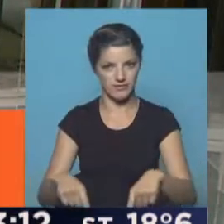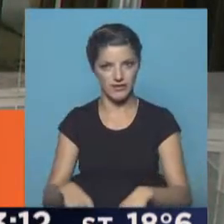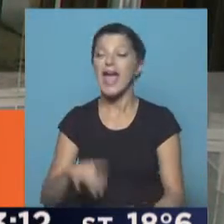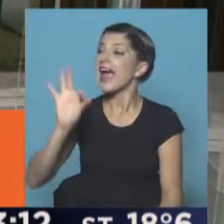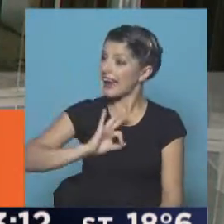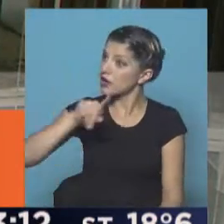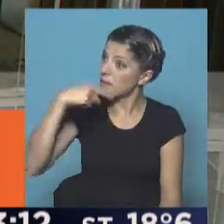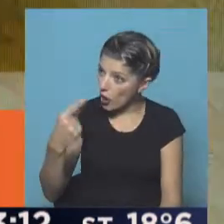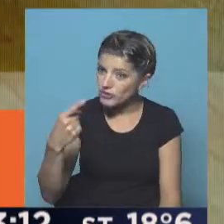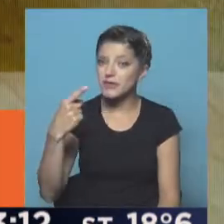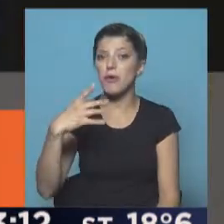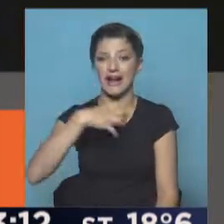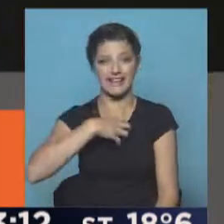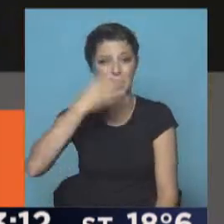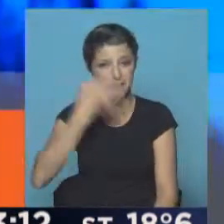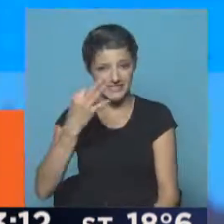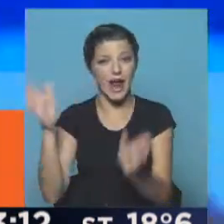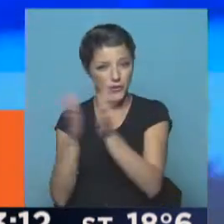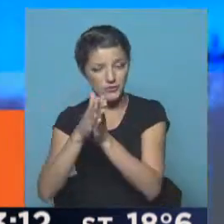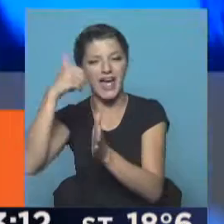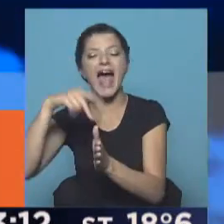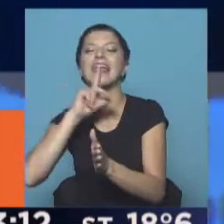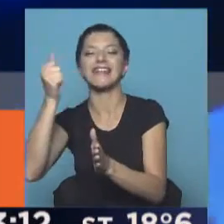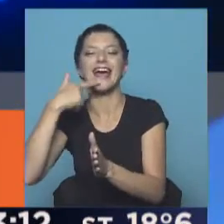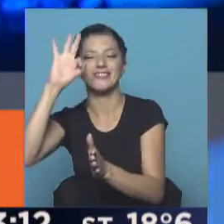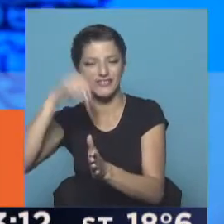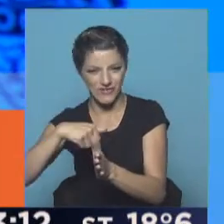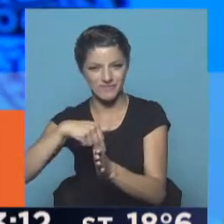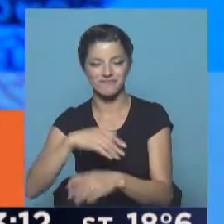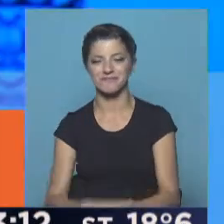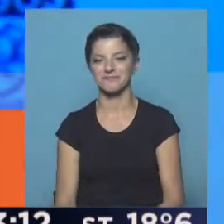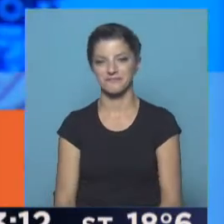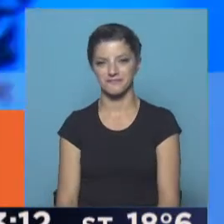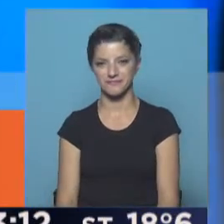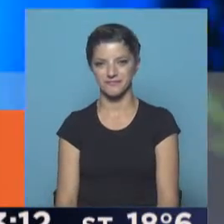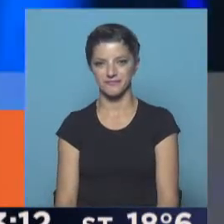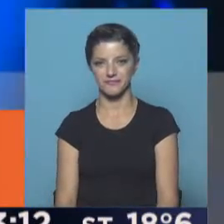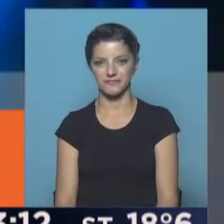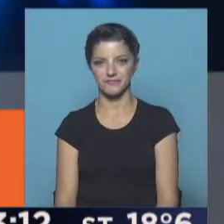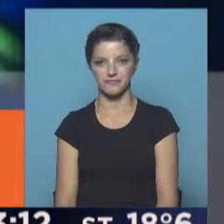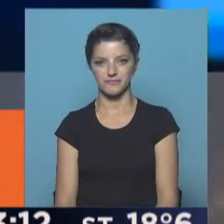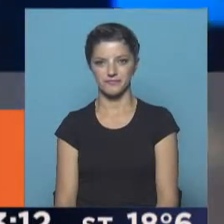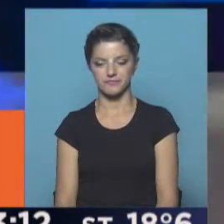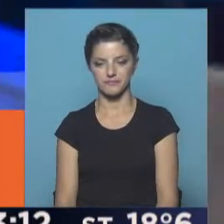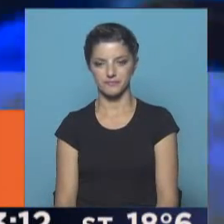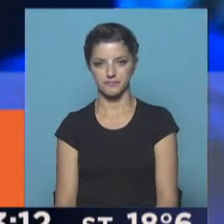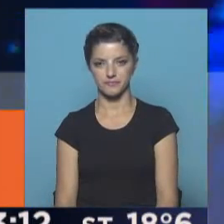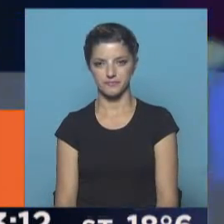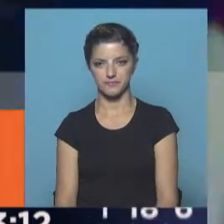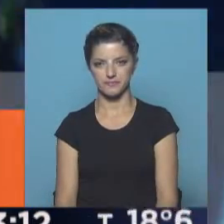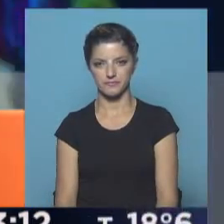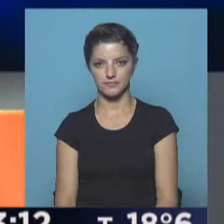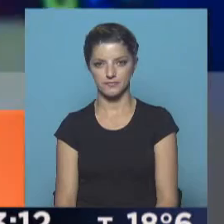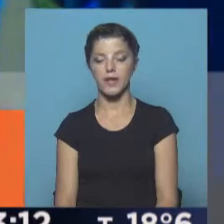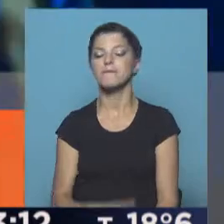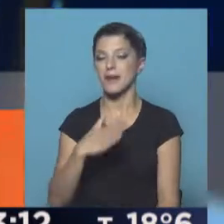viene con Marcelo Leiras y José Nata. Después les pasó el teléfono. Sí. Bueno, yo creo que me parece que presentaría esas dos